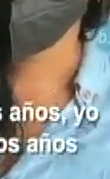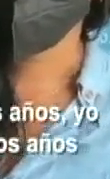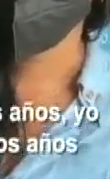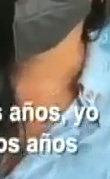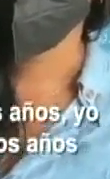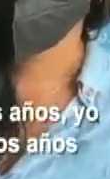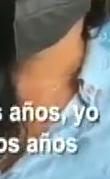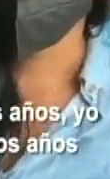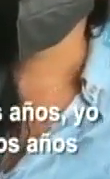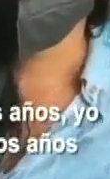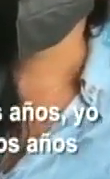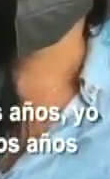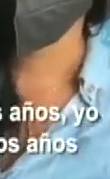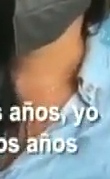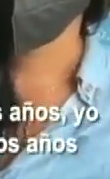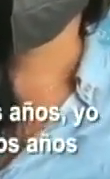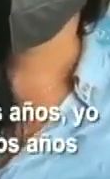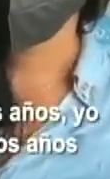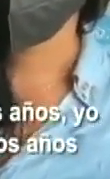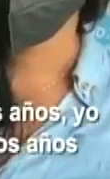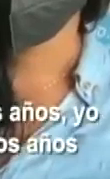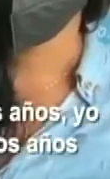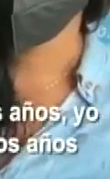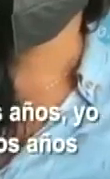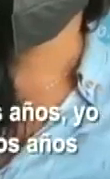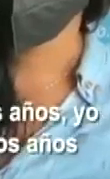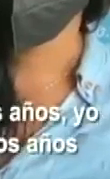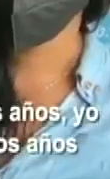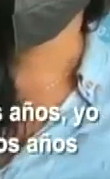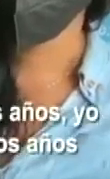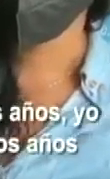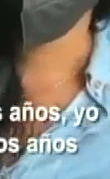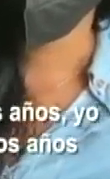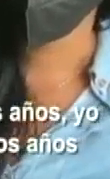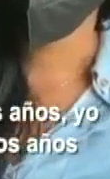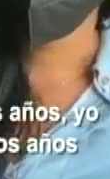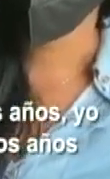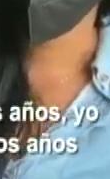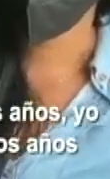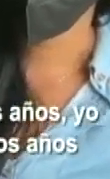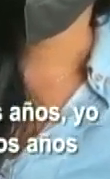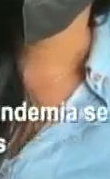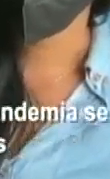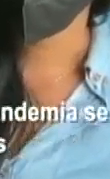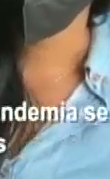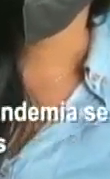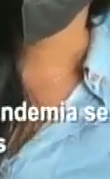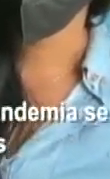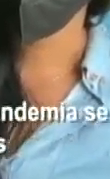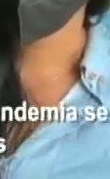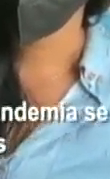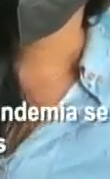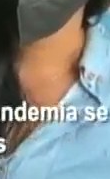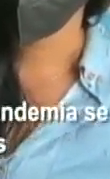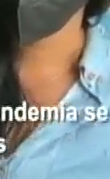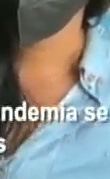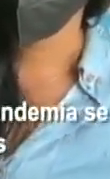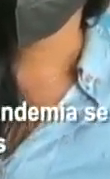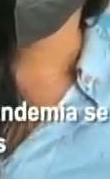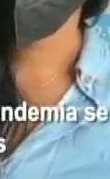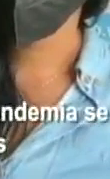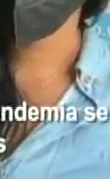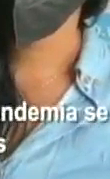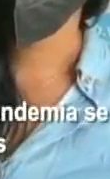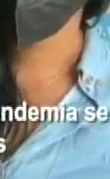llegando ahorita, porque los primeros años, yo tengo 6 años estudiando aquí, y los primeros años esto estuvo bien bonito, pero con